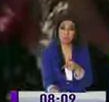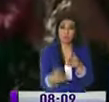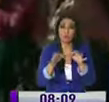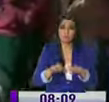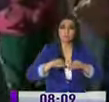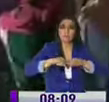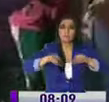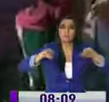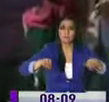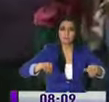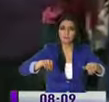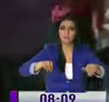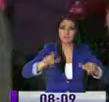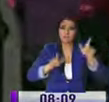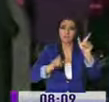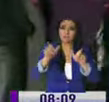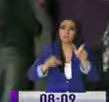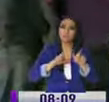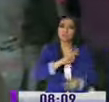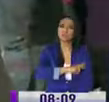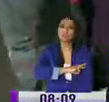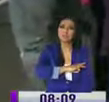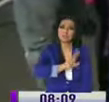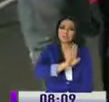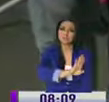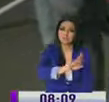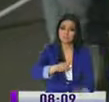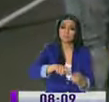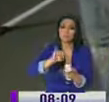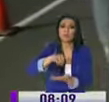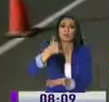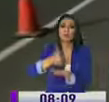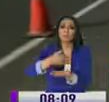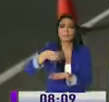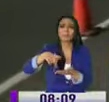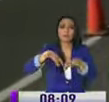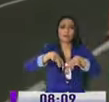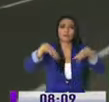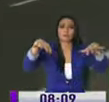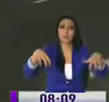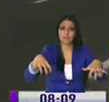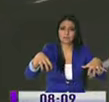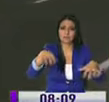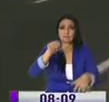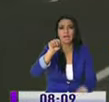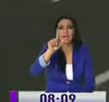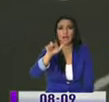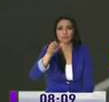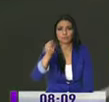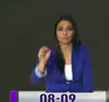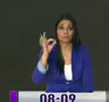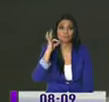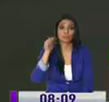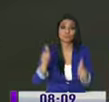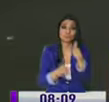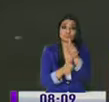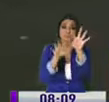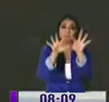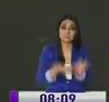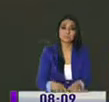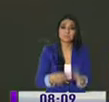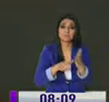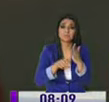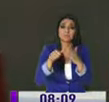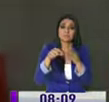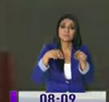prácticamente la gente al municipio y a la junta parroquial ya no así que en algo así la señora subsecretaria del ministerio de transporte